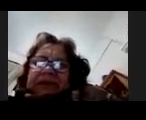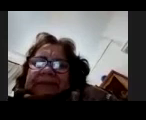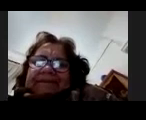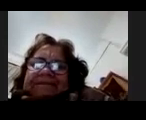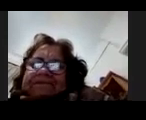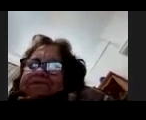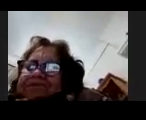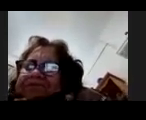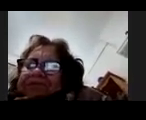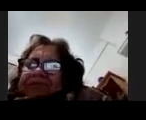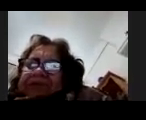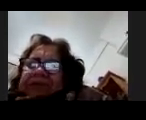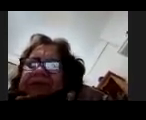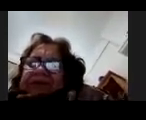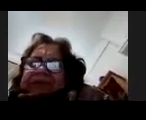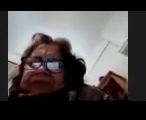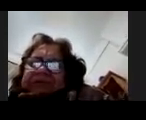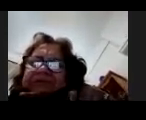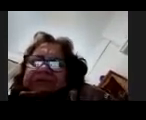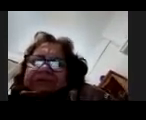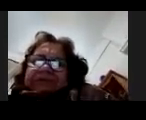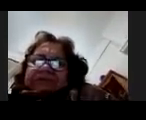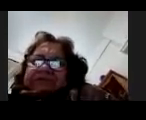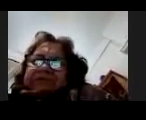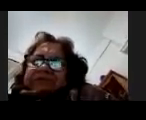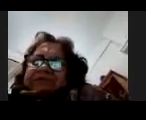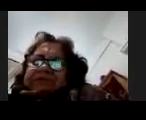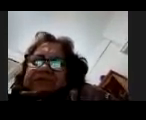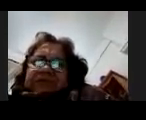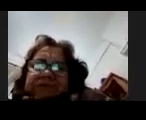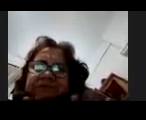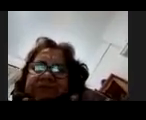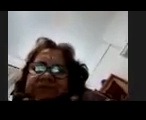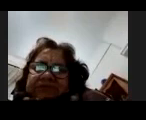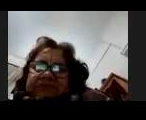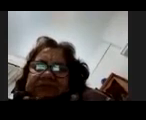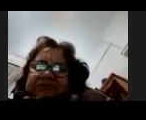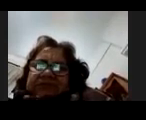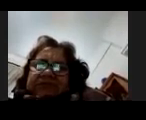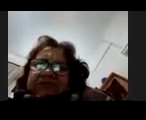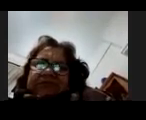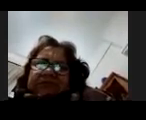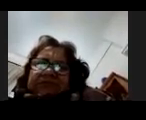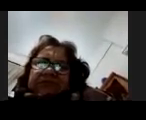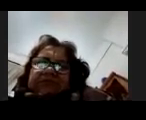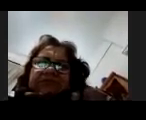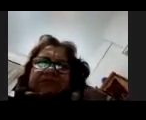andan cerca de los arroyos pero de todos modos yo vi uno en un monasterio